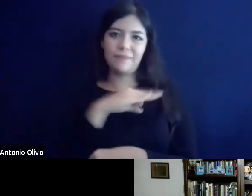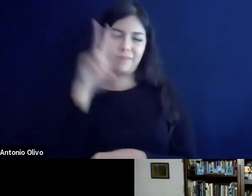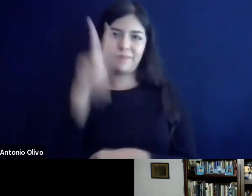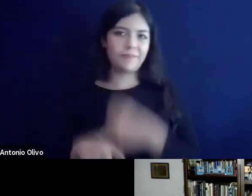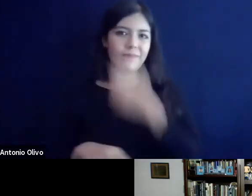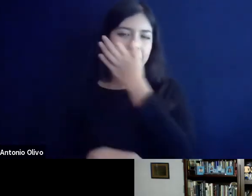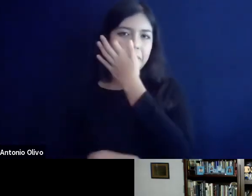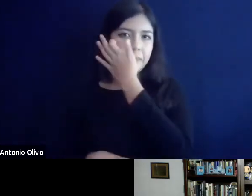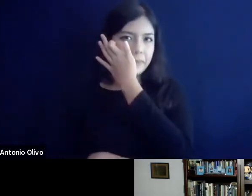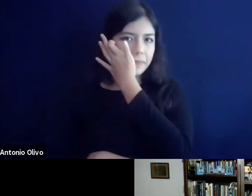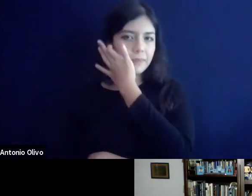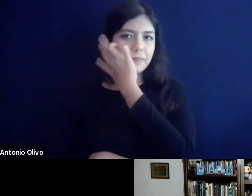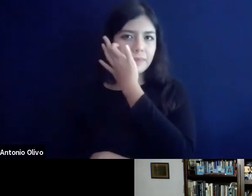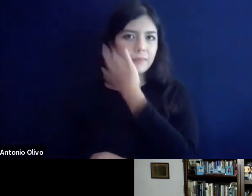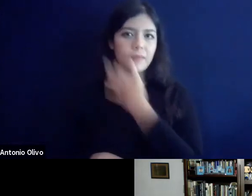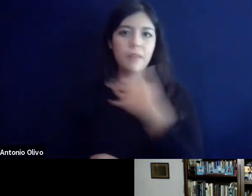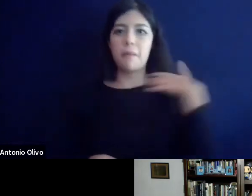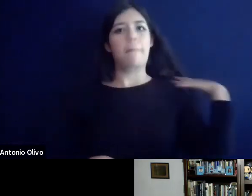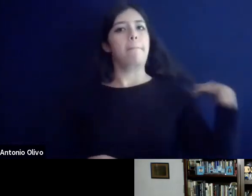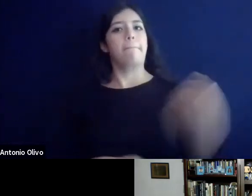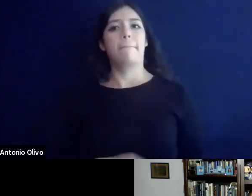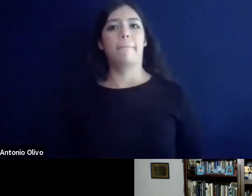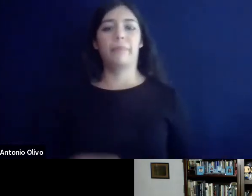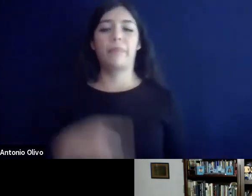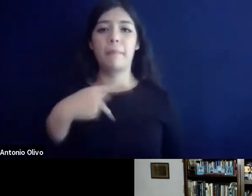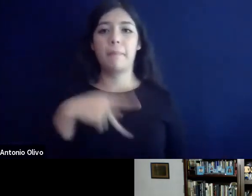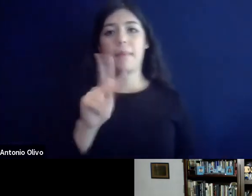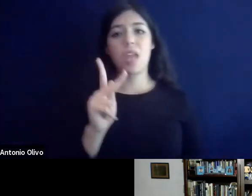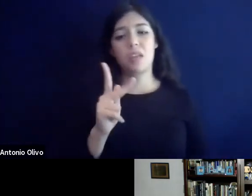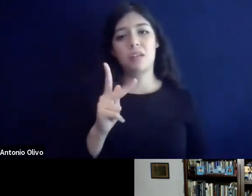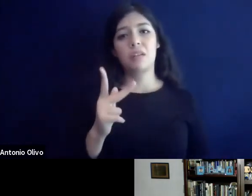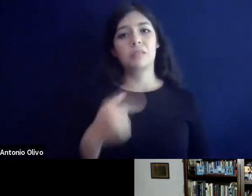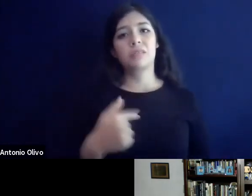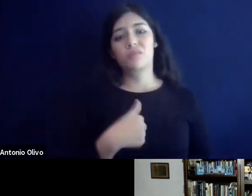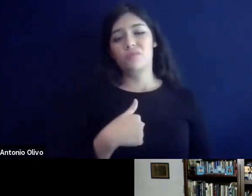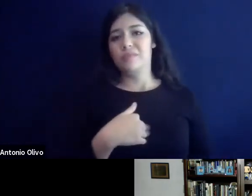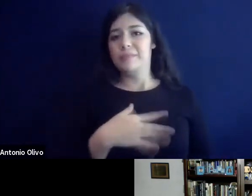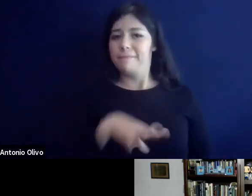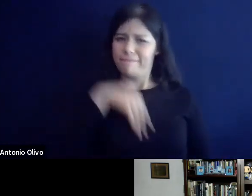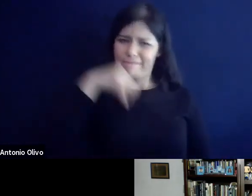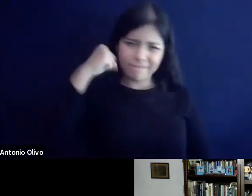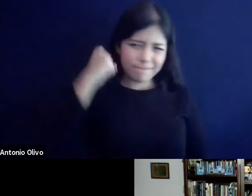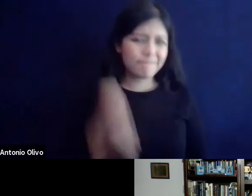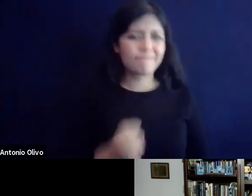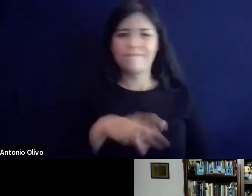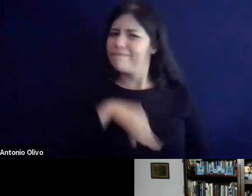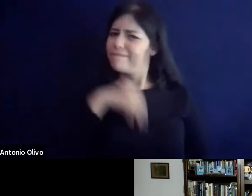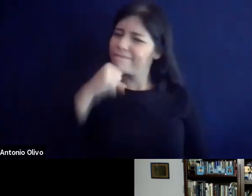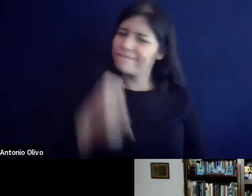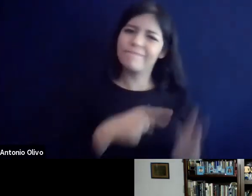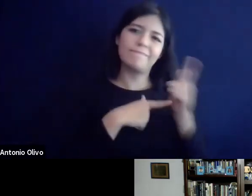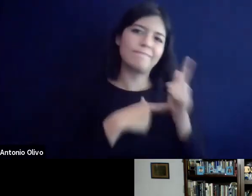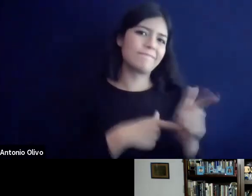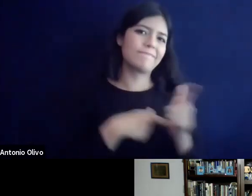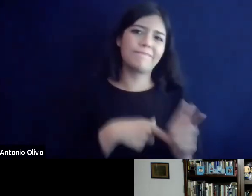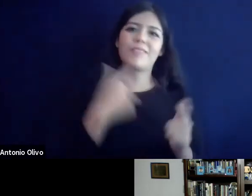¿Cuál es el precio de esto? Pues por supuesto que no tienes vida social, que tienes que aguantar vara y saber que yo creo que lo